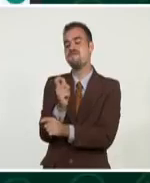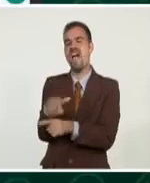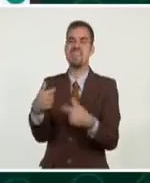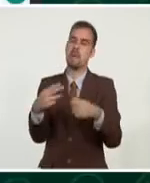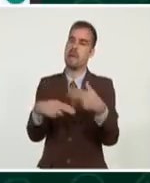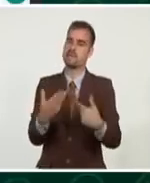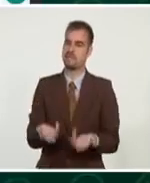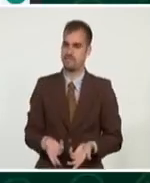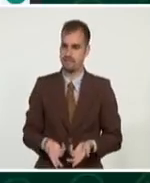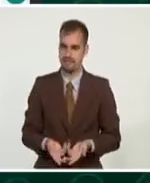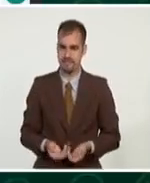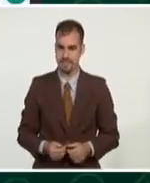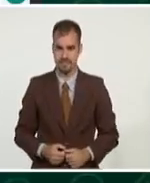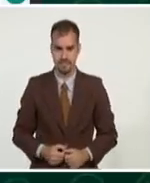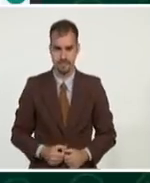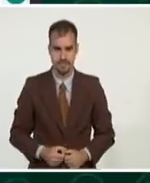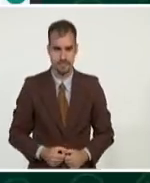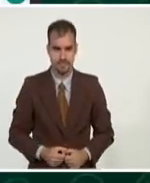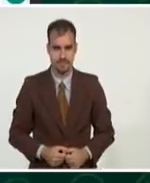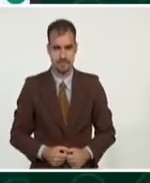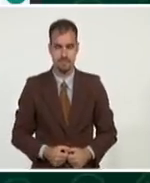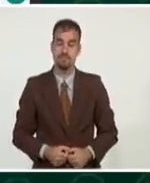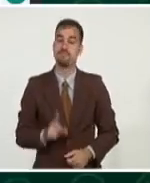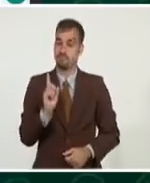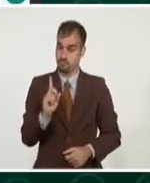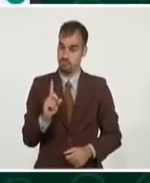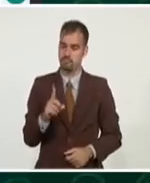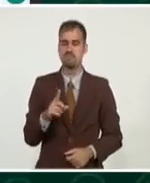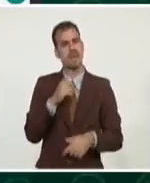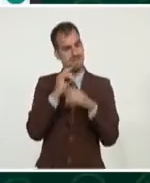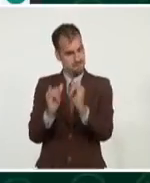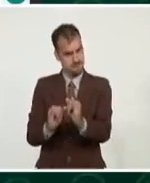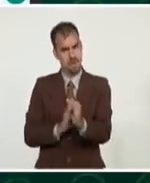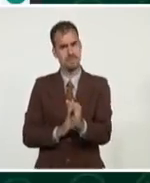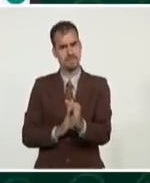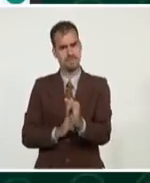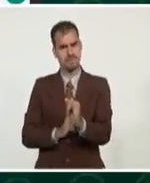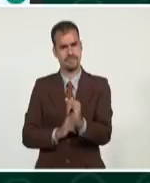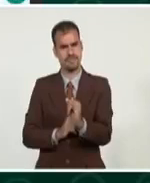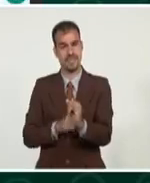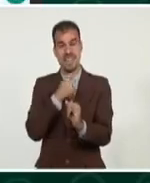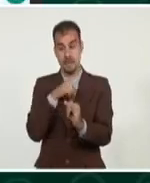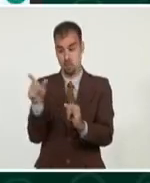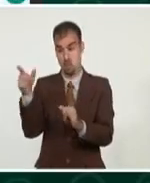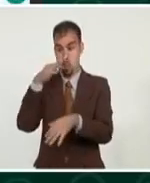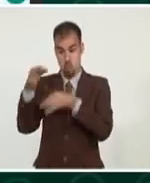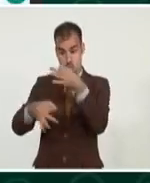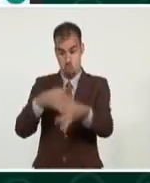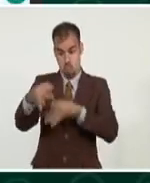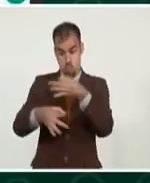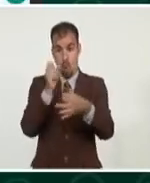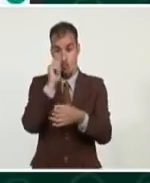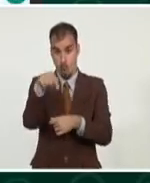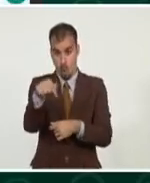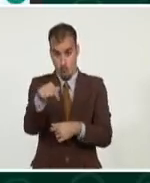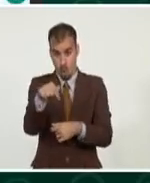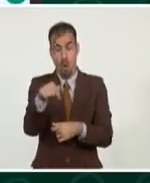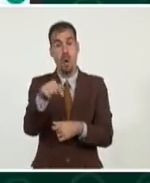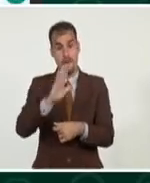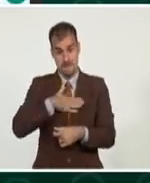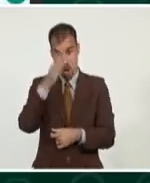hacer. Entonces, comunícale cuando le hables de las tres peticiones, dile,